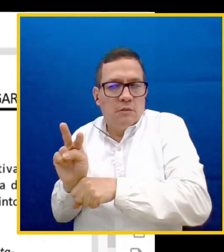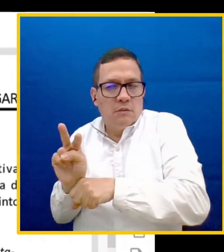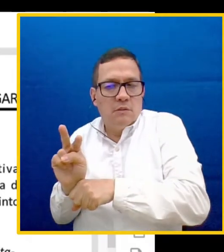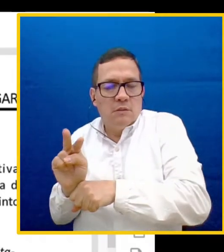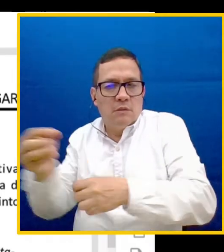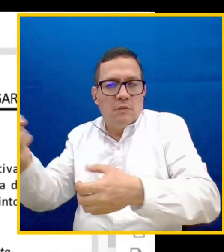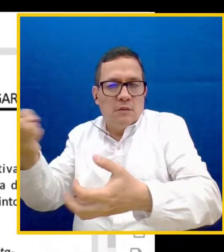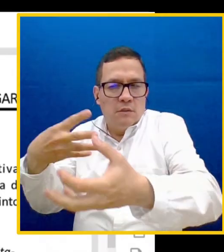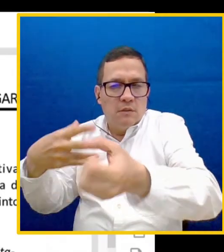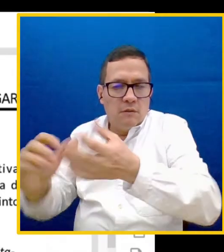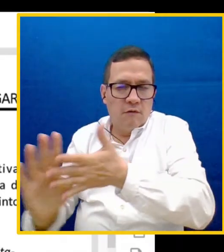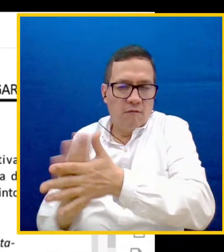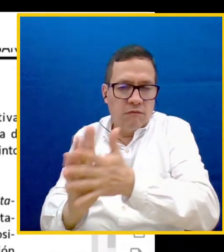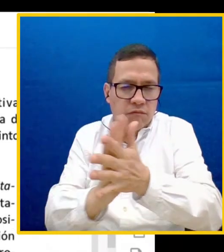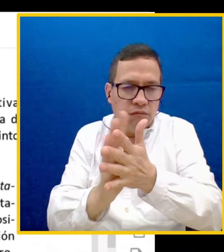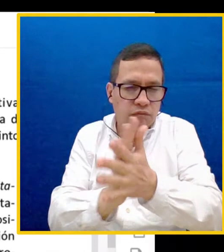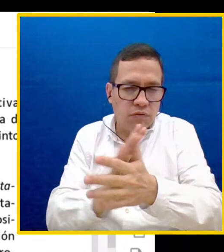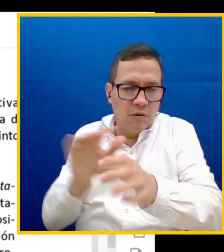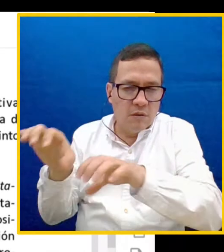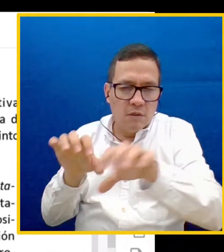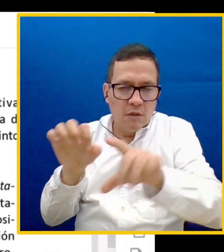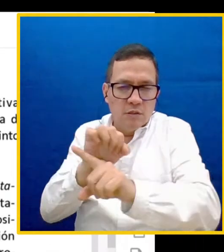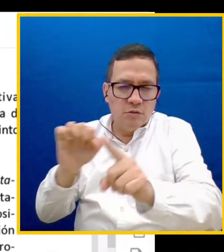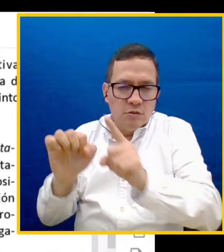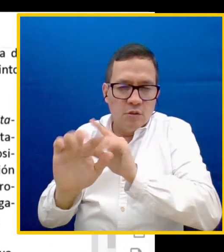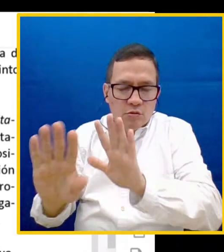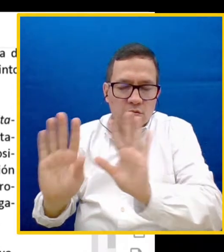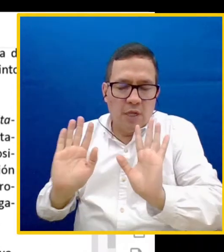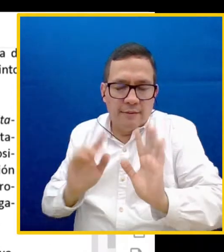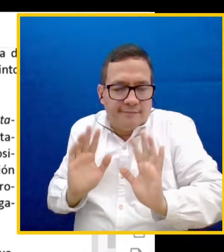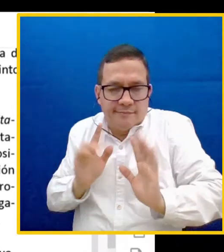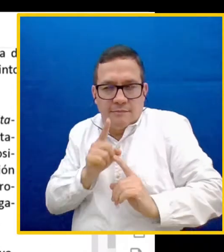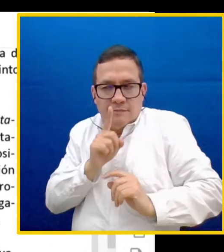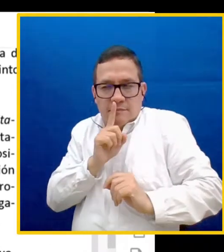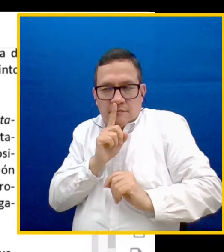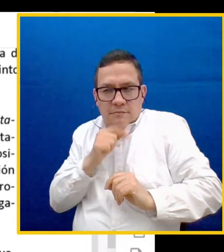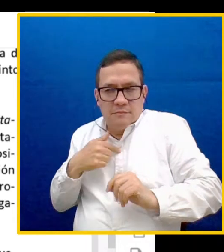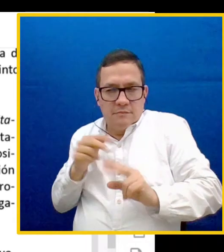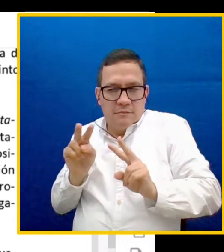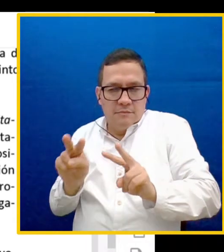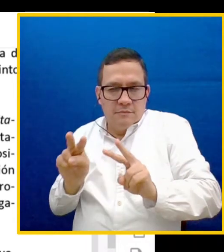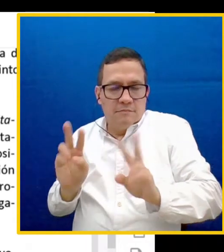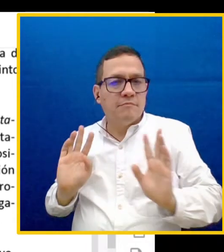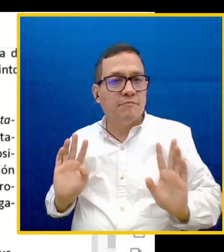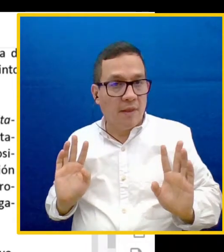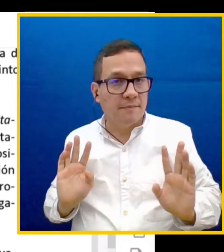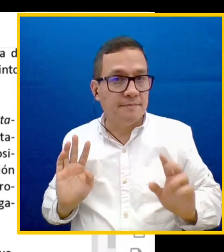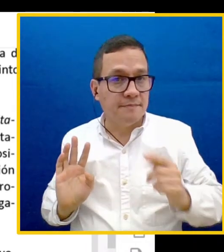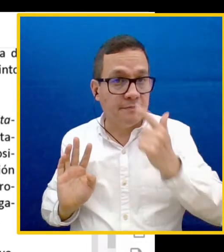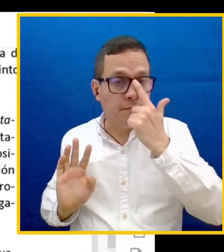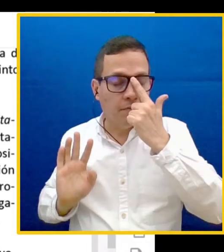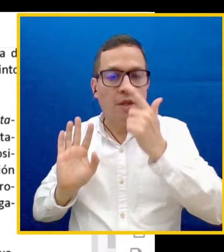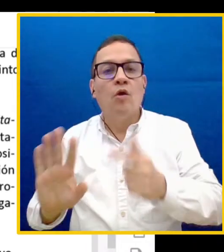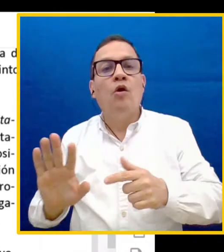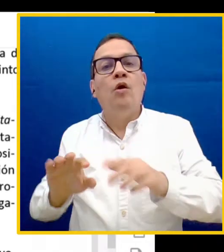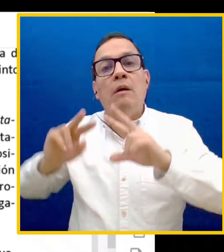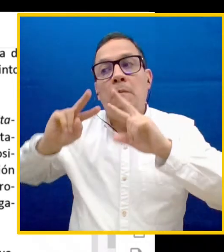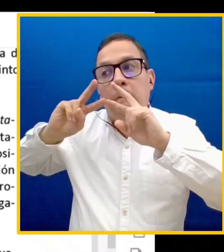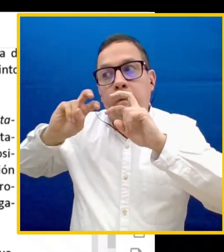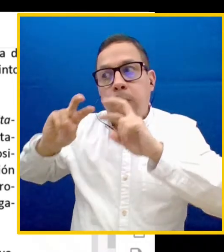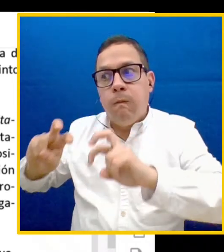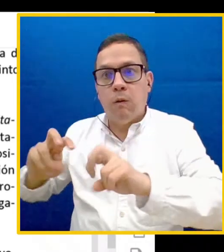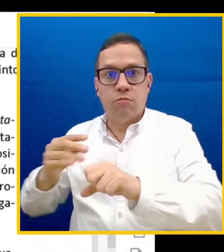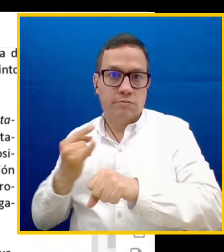brindados por los actores y el sistema social investigado. En las investigaciones que emplean las